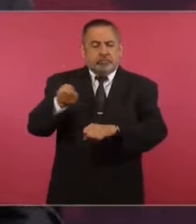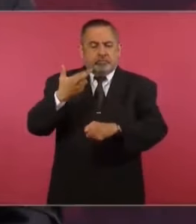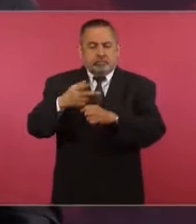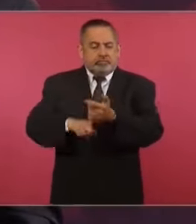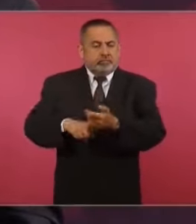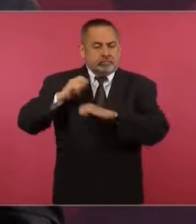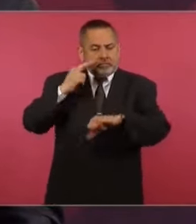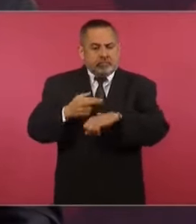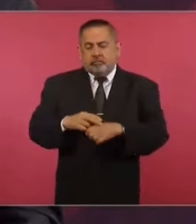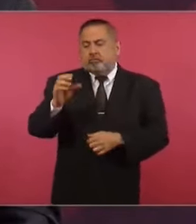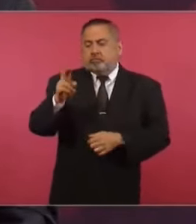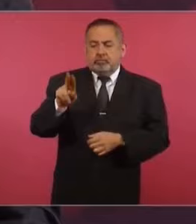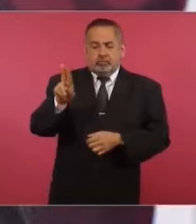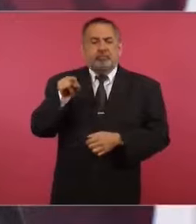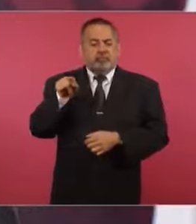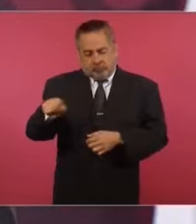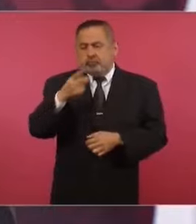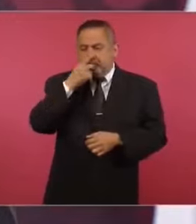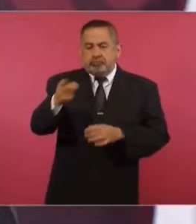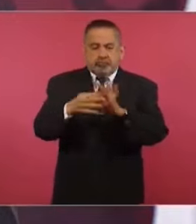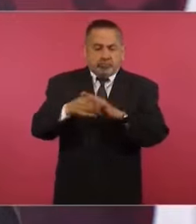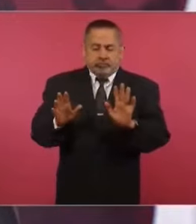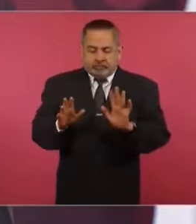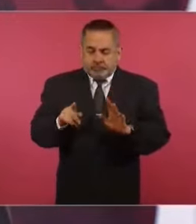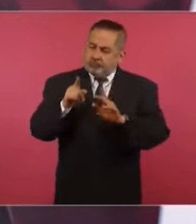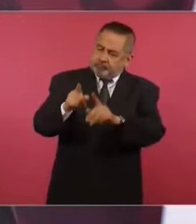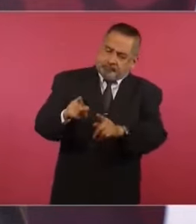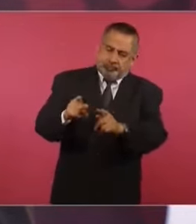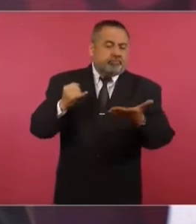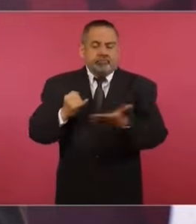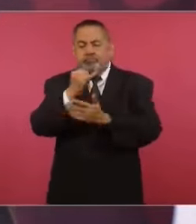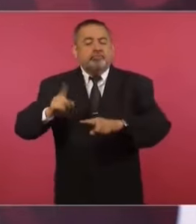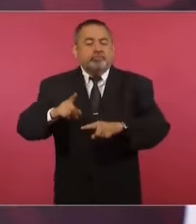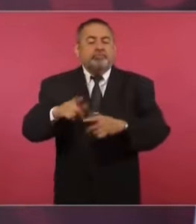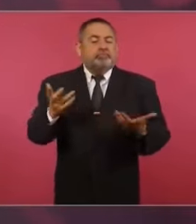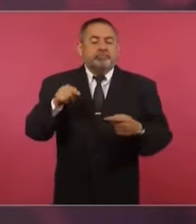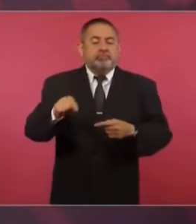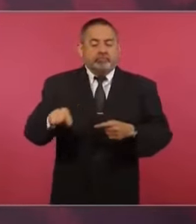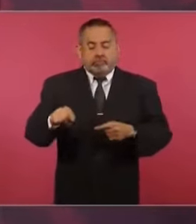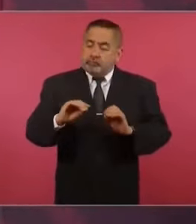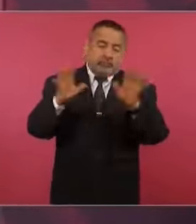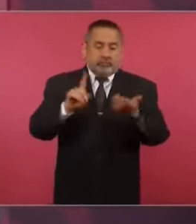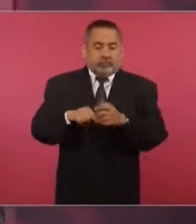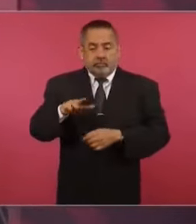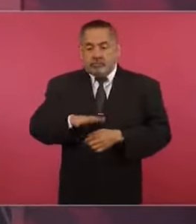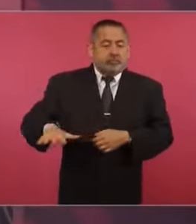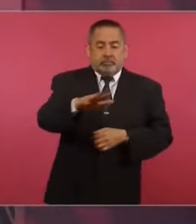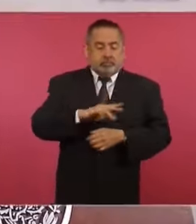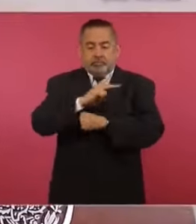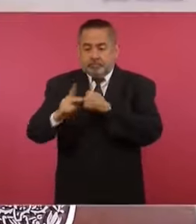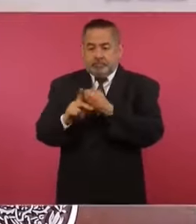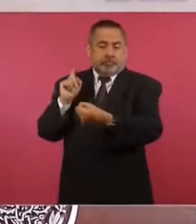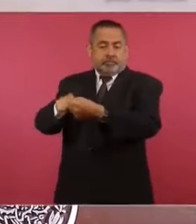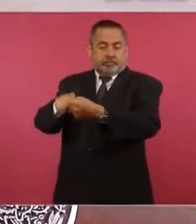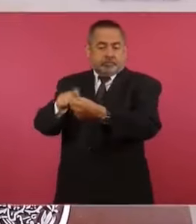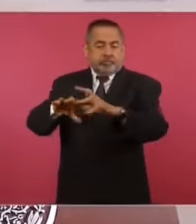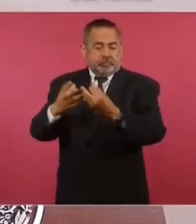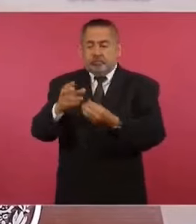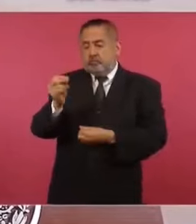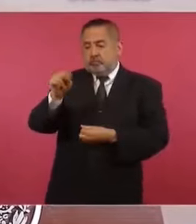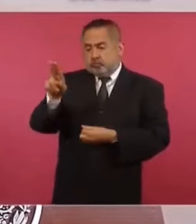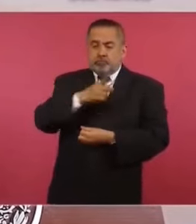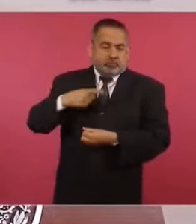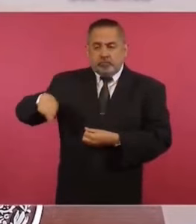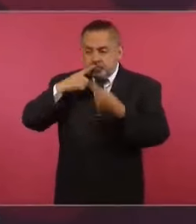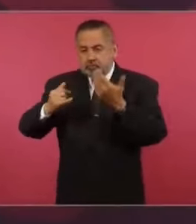secretario general de Naciones Unidas, cuando esto corresponde decidirlo también y desde luego a los Estados miembros de la Organización de Naciones